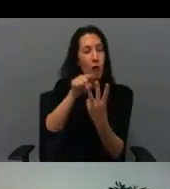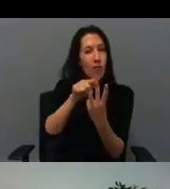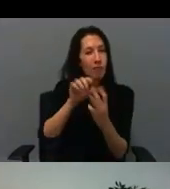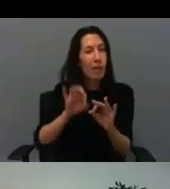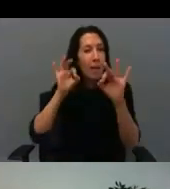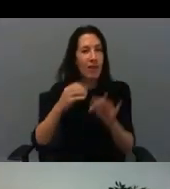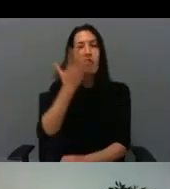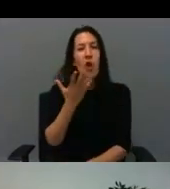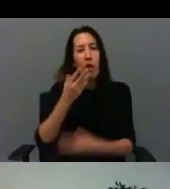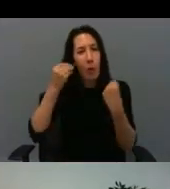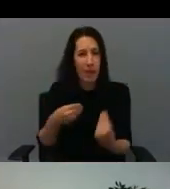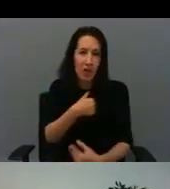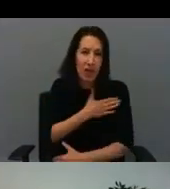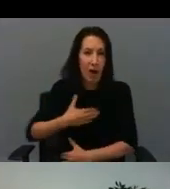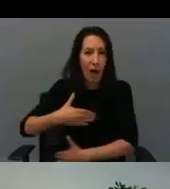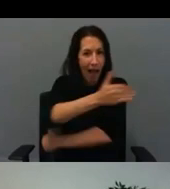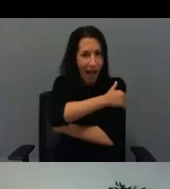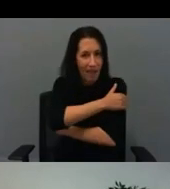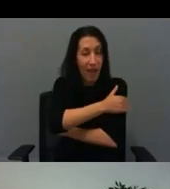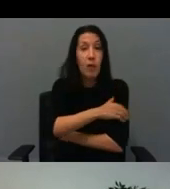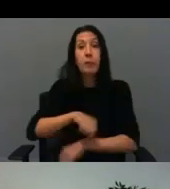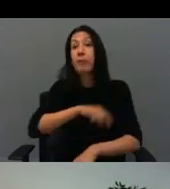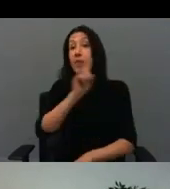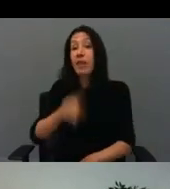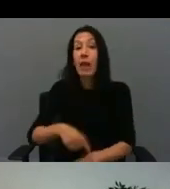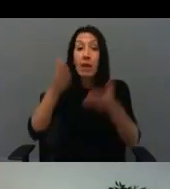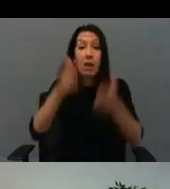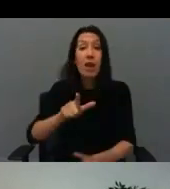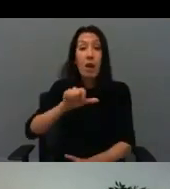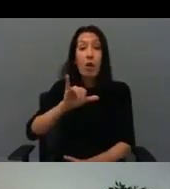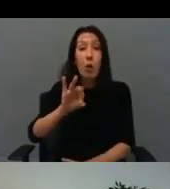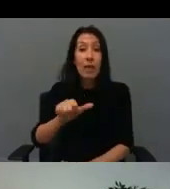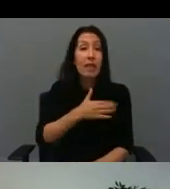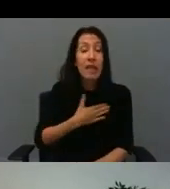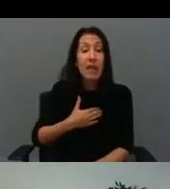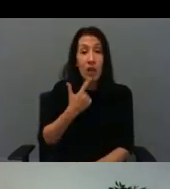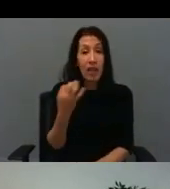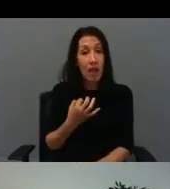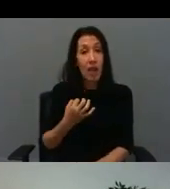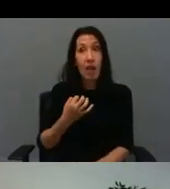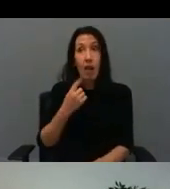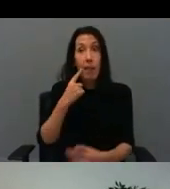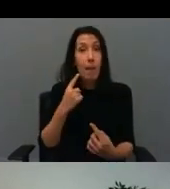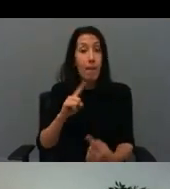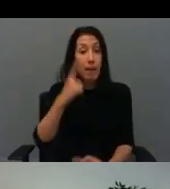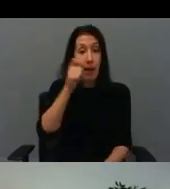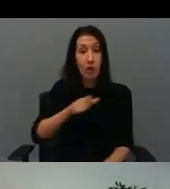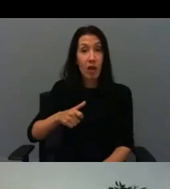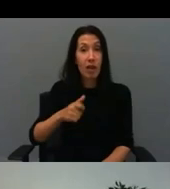bien. Y Luis, pues contigo, ¿qué voy a decir? Una de las primeras personas con parálisis cerebral que